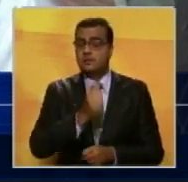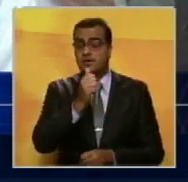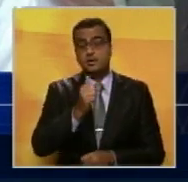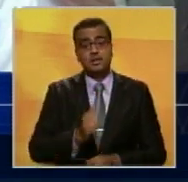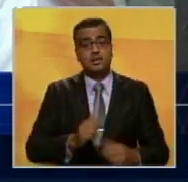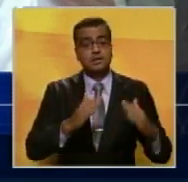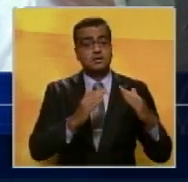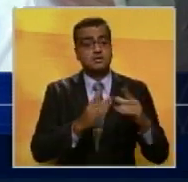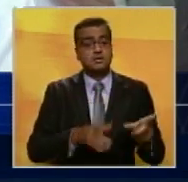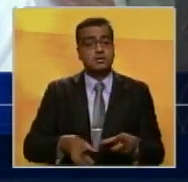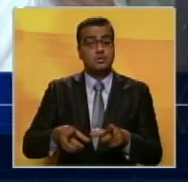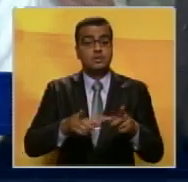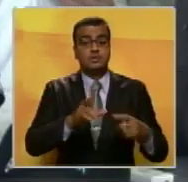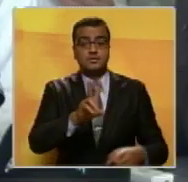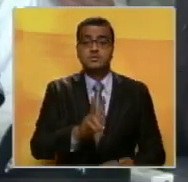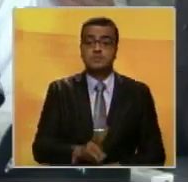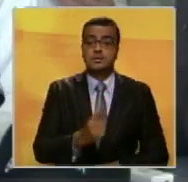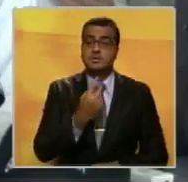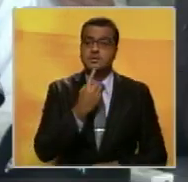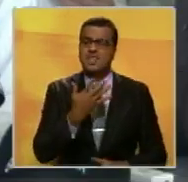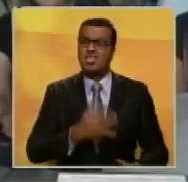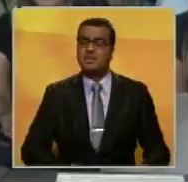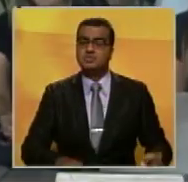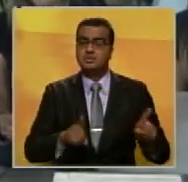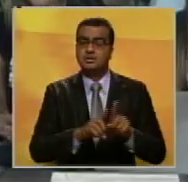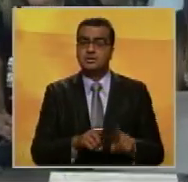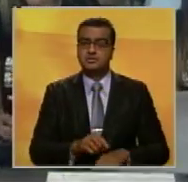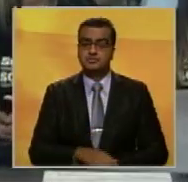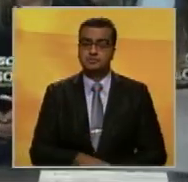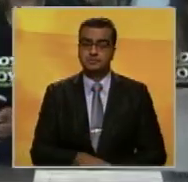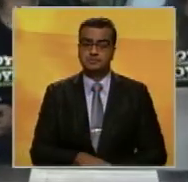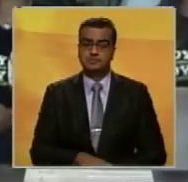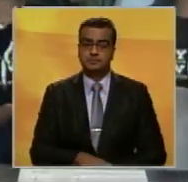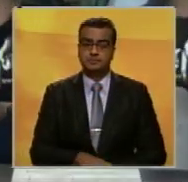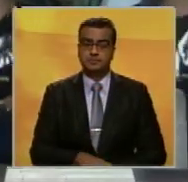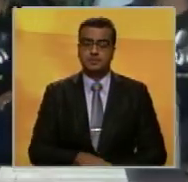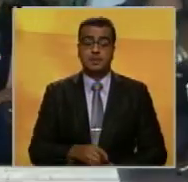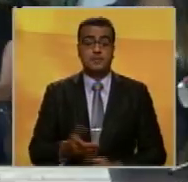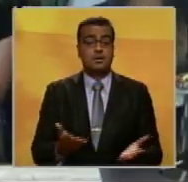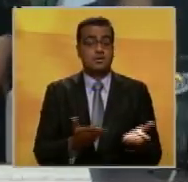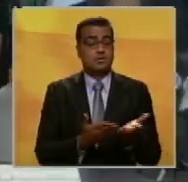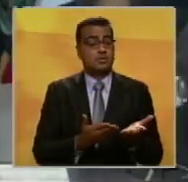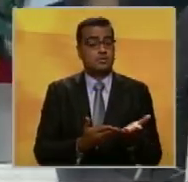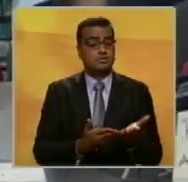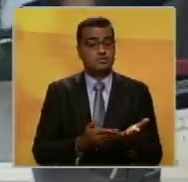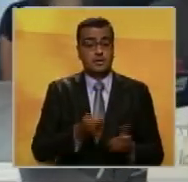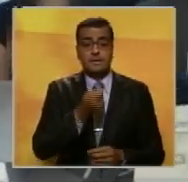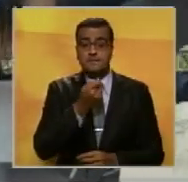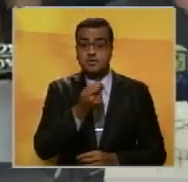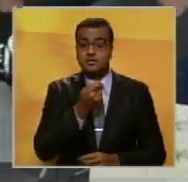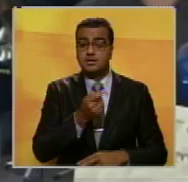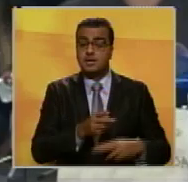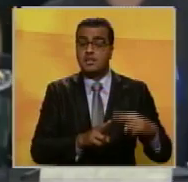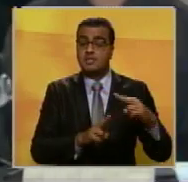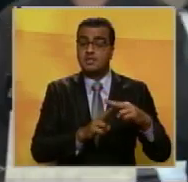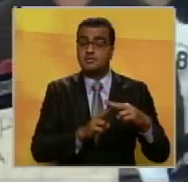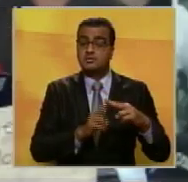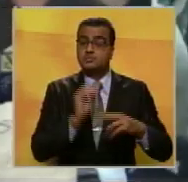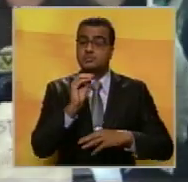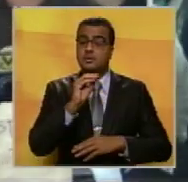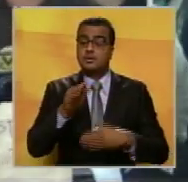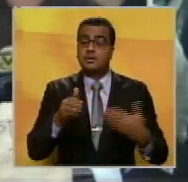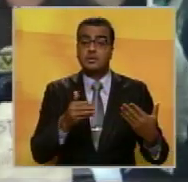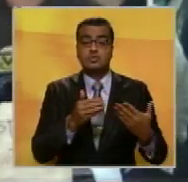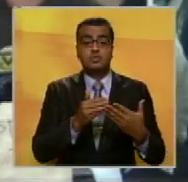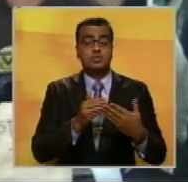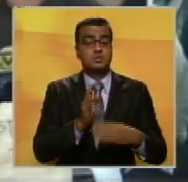casa, a cada rincón de Venezuela para decir qué es lo que está pasando. También el Colegio Nacional de Periodistas Sección Táchira extendió un llamado a los